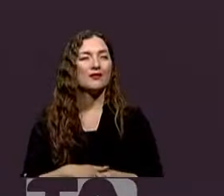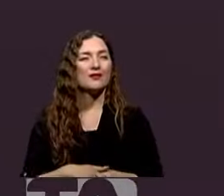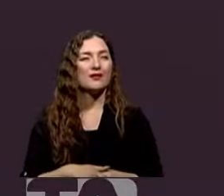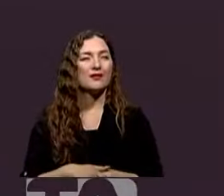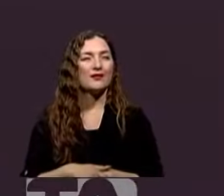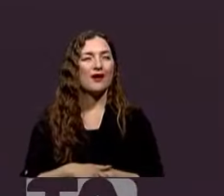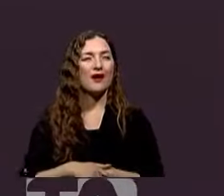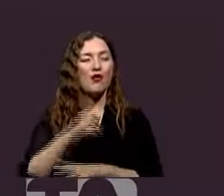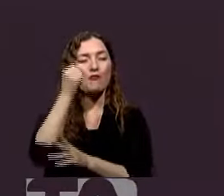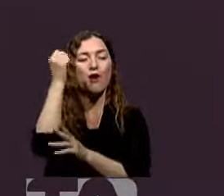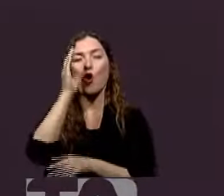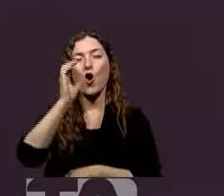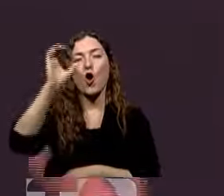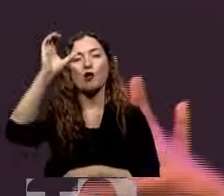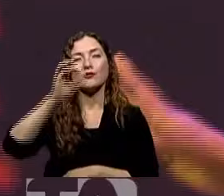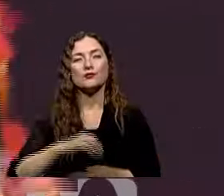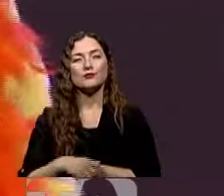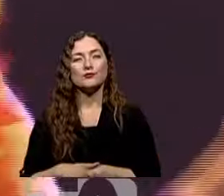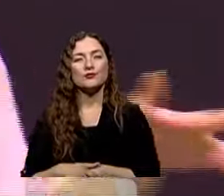clásicos musicales.